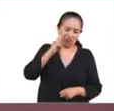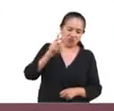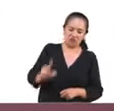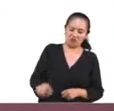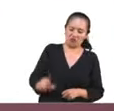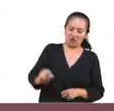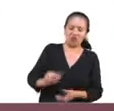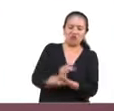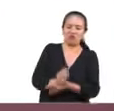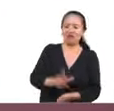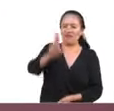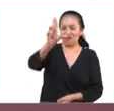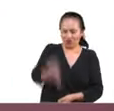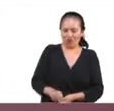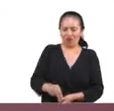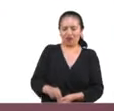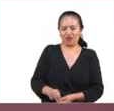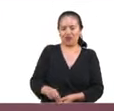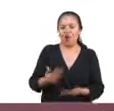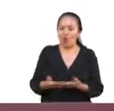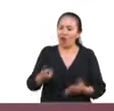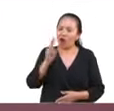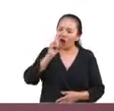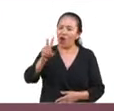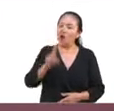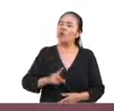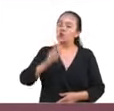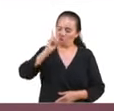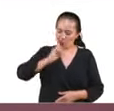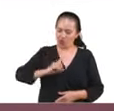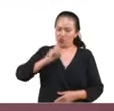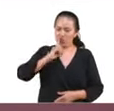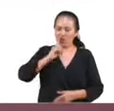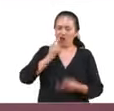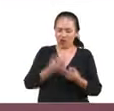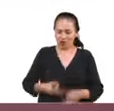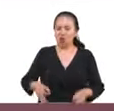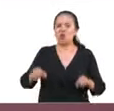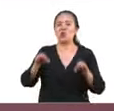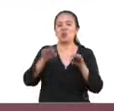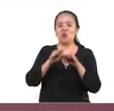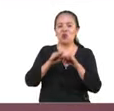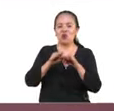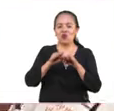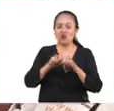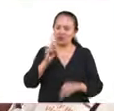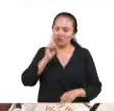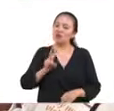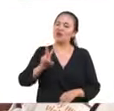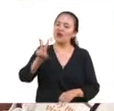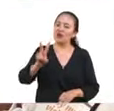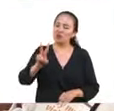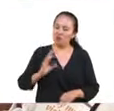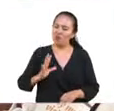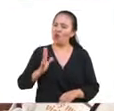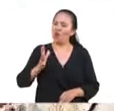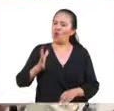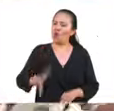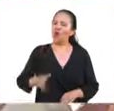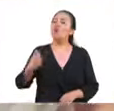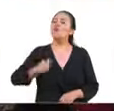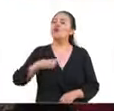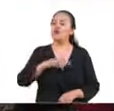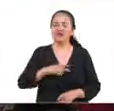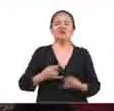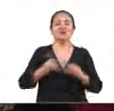el contrario, tiene que ser mirada como el fondo y la profundidad de México. Tiene que ser mirada como nuestra